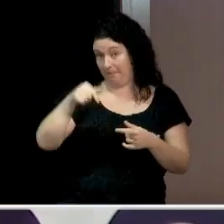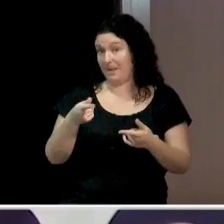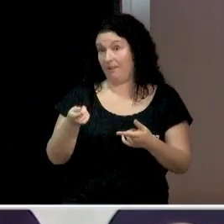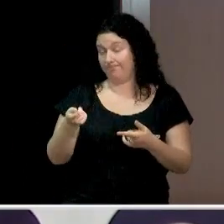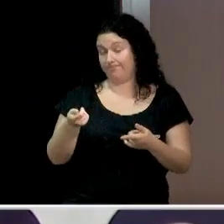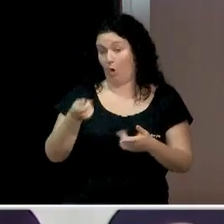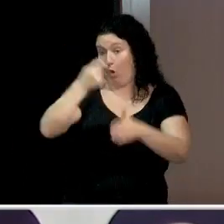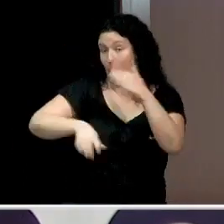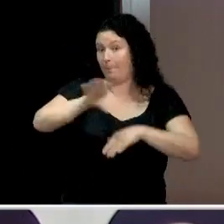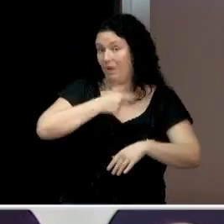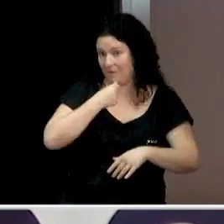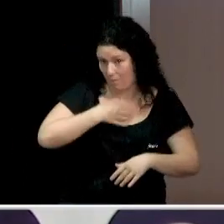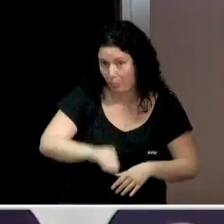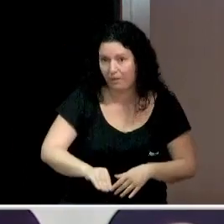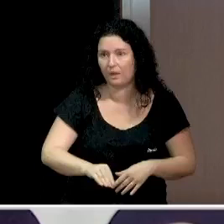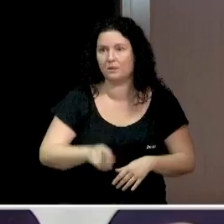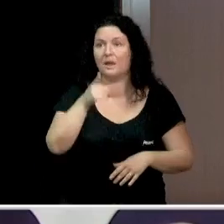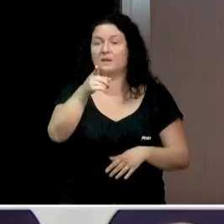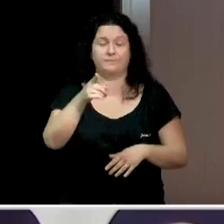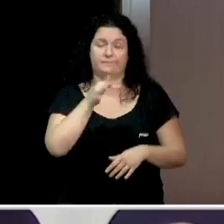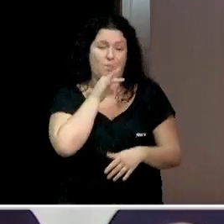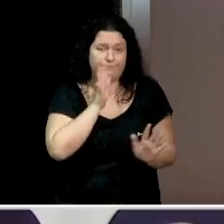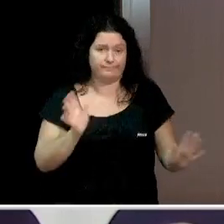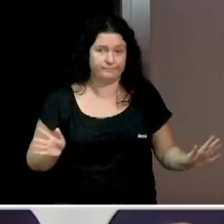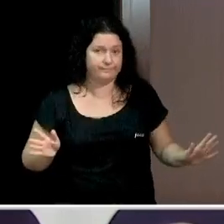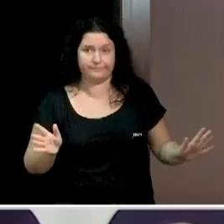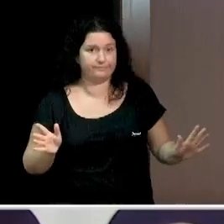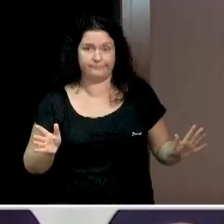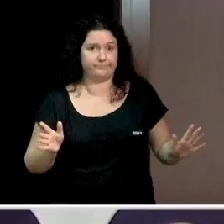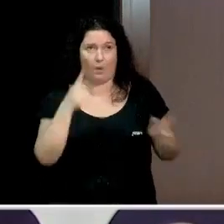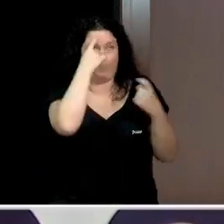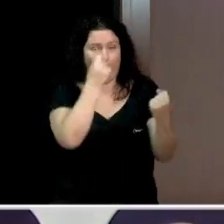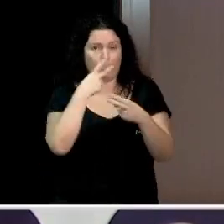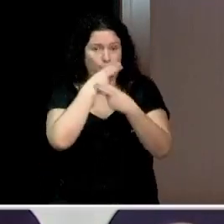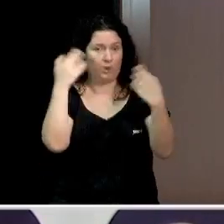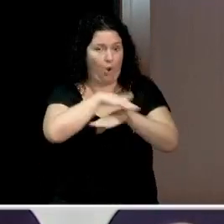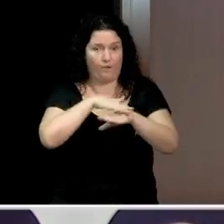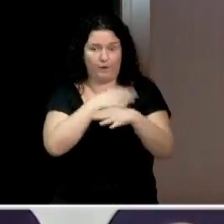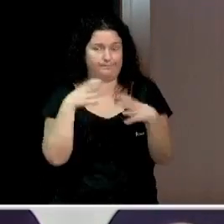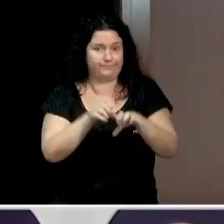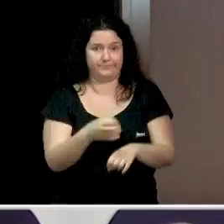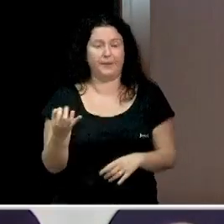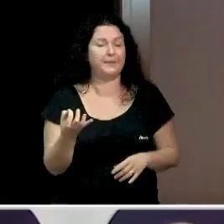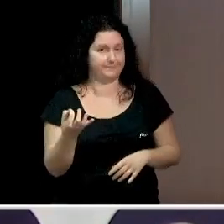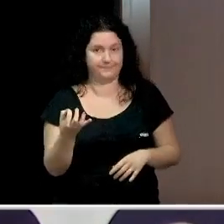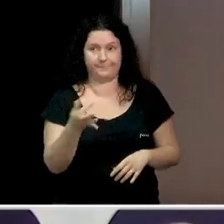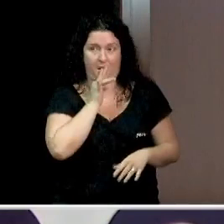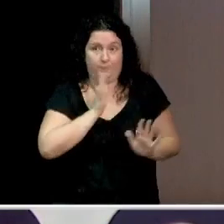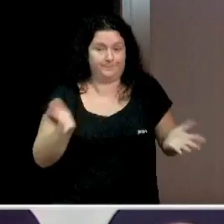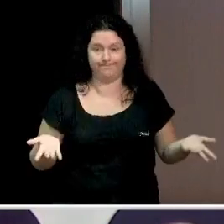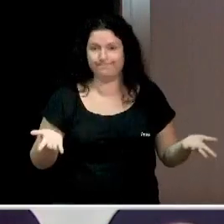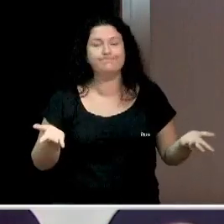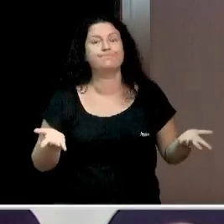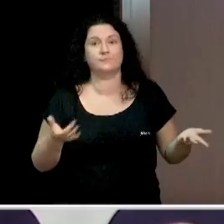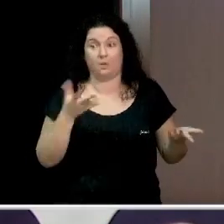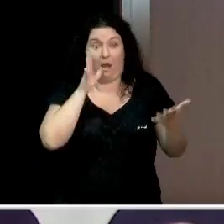más importante, ese es un reto que todavía los poderes públicos deben asumir y al que se enfrentan, por un lado, las empresas y,